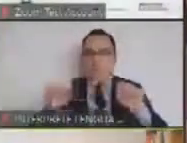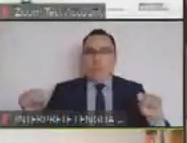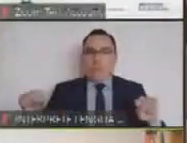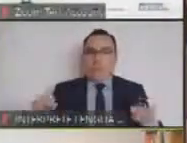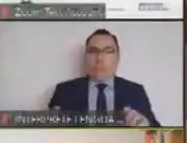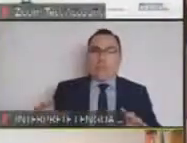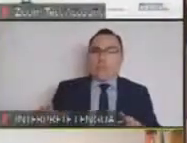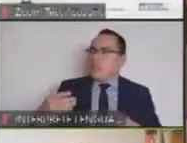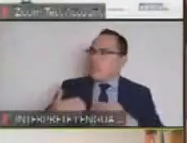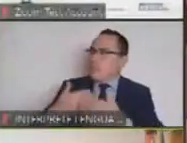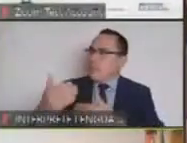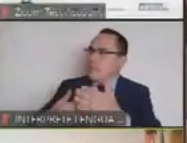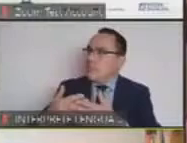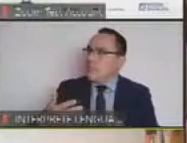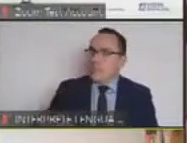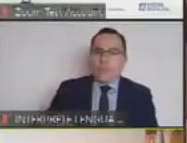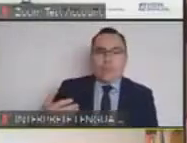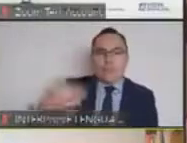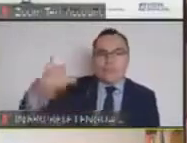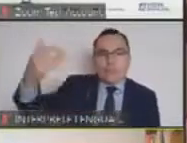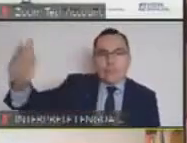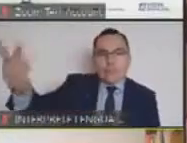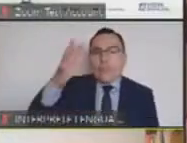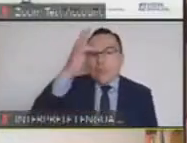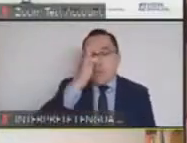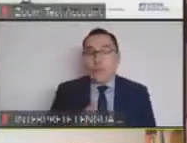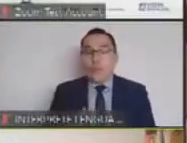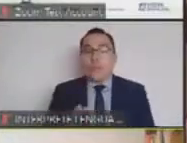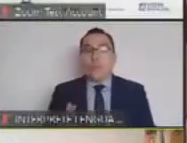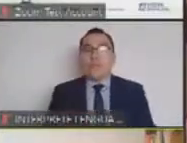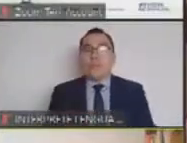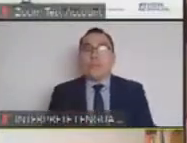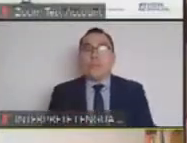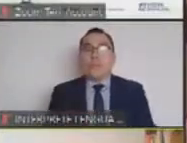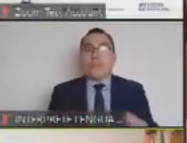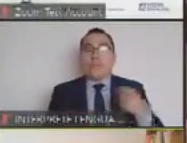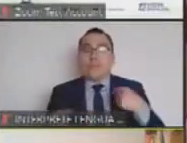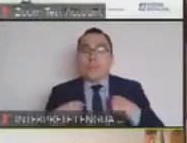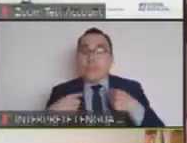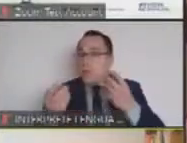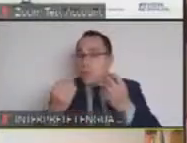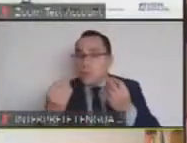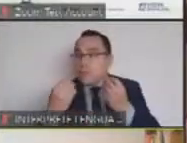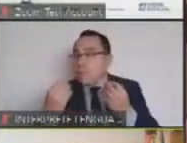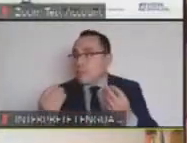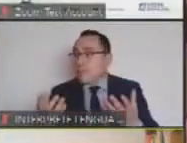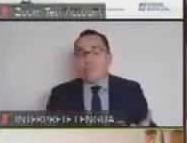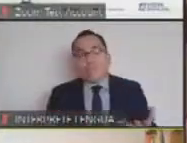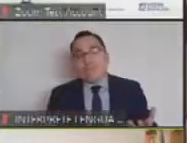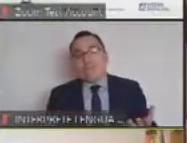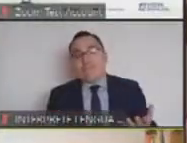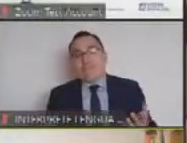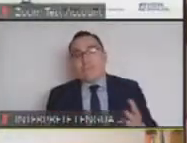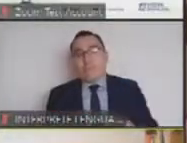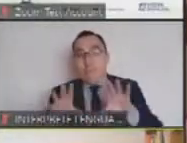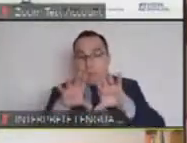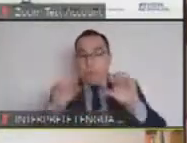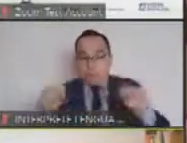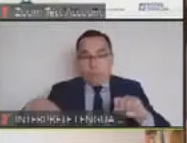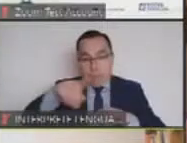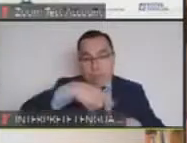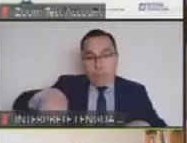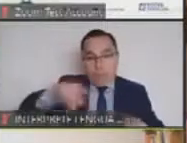excelencia de nuestros funcionarios. Entonces pienso que sería bueno que de común acuerdo tal